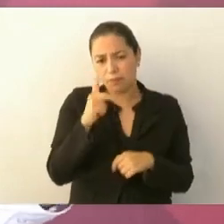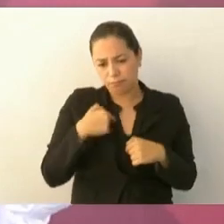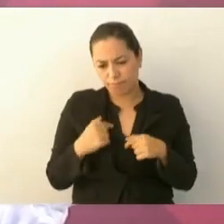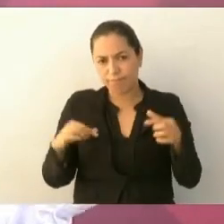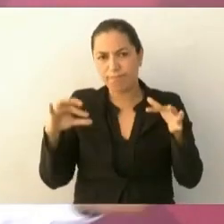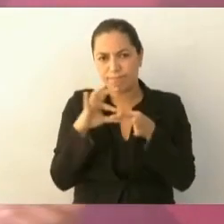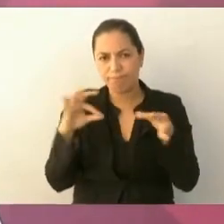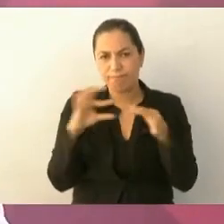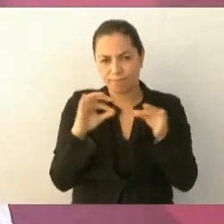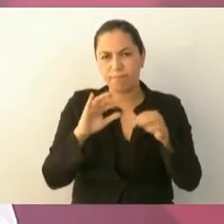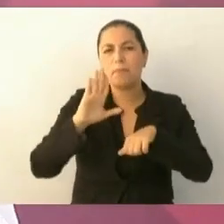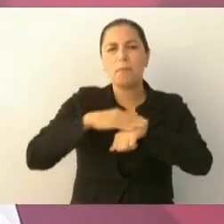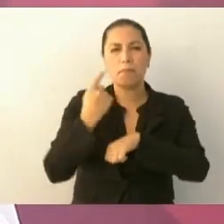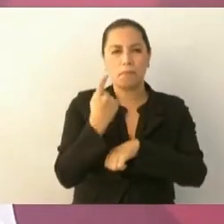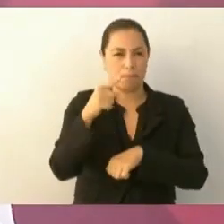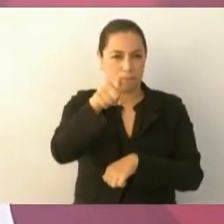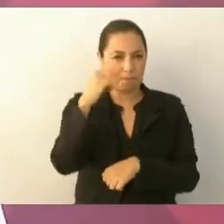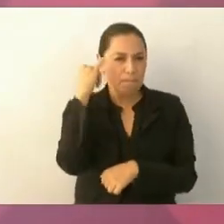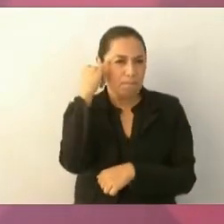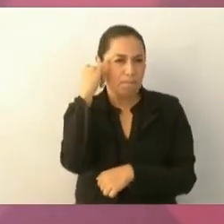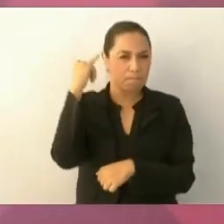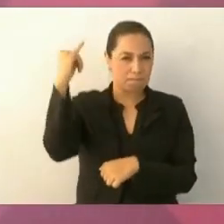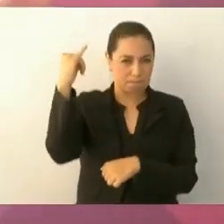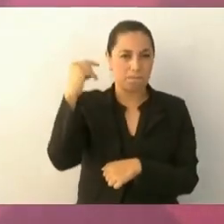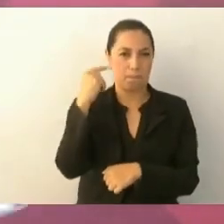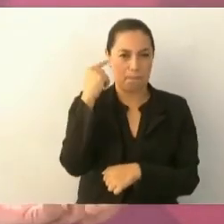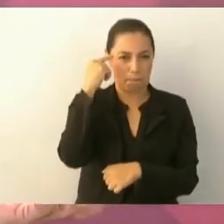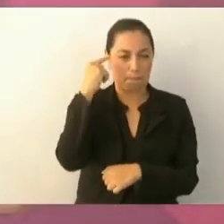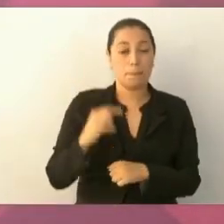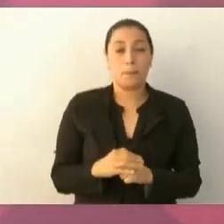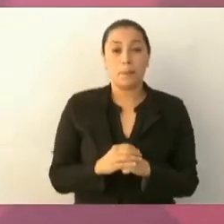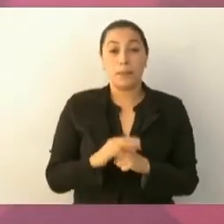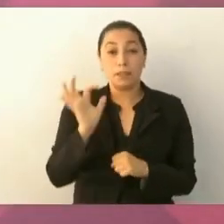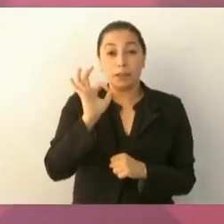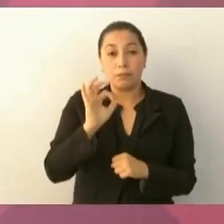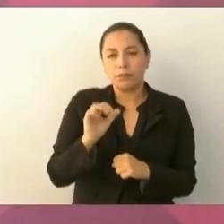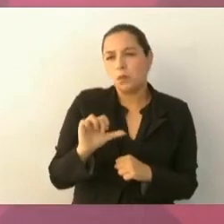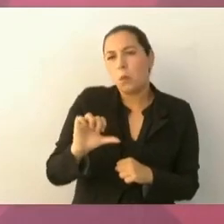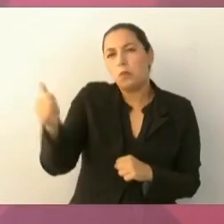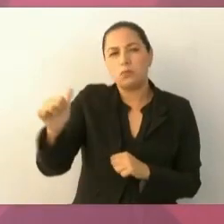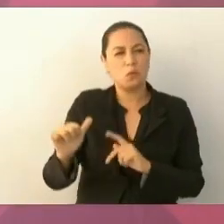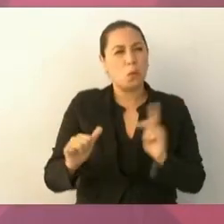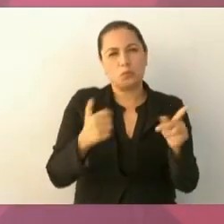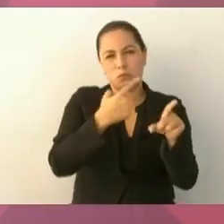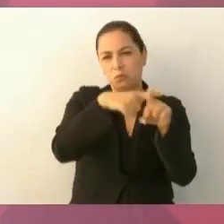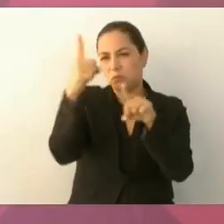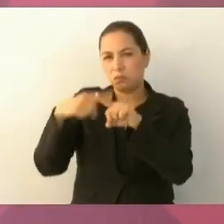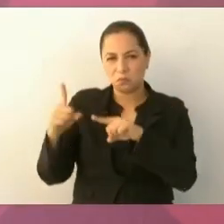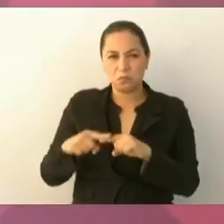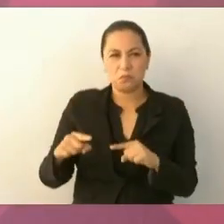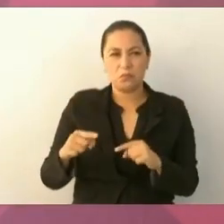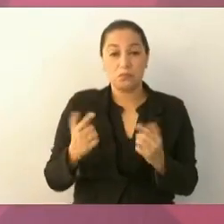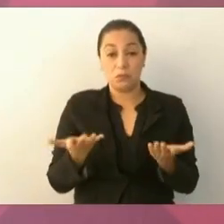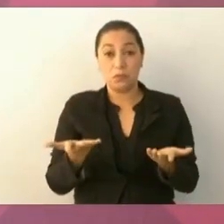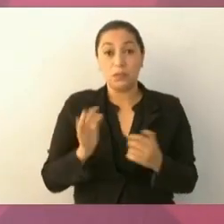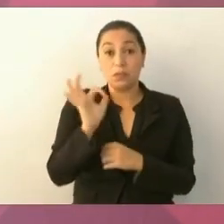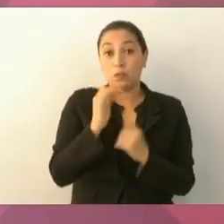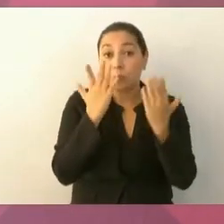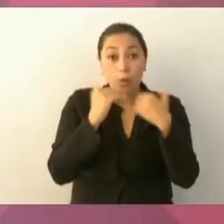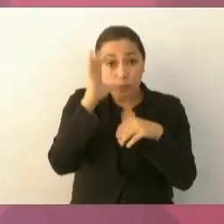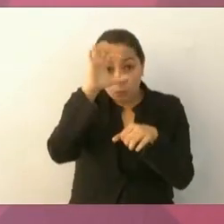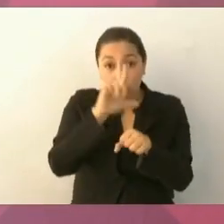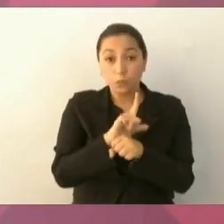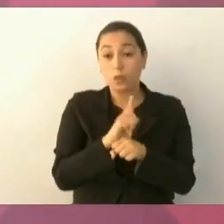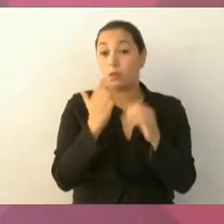porque imagínense si se tratara de otros pueblos, sin las culturas, sin